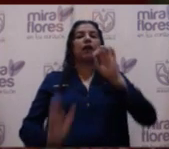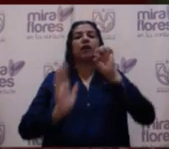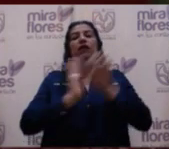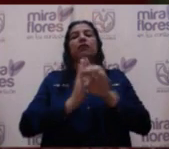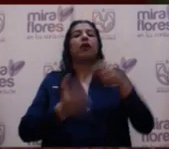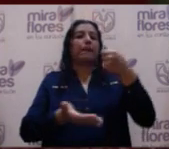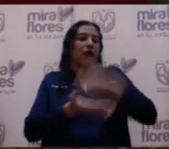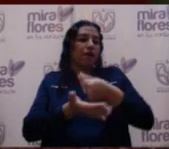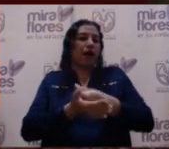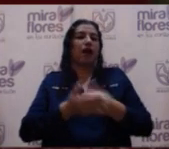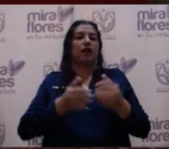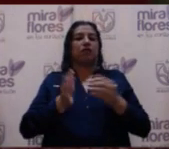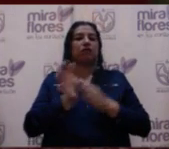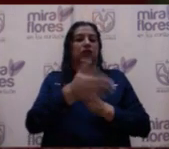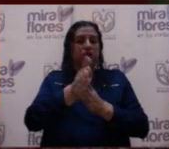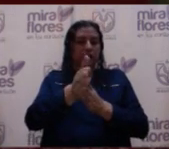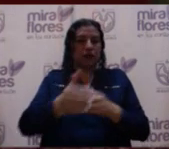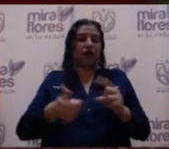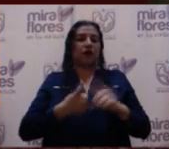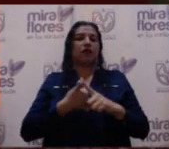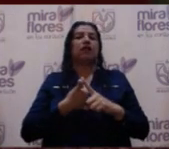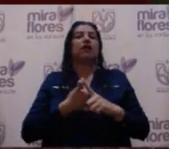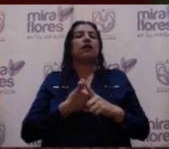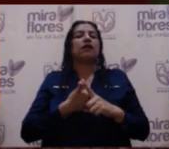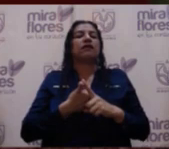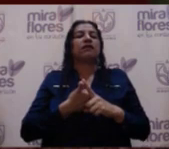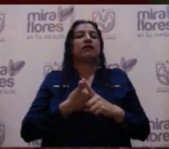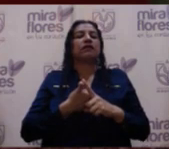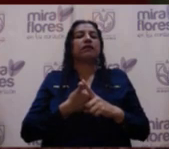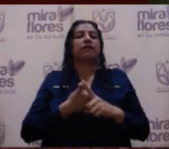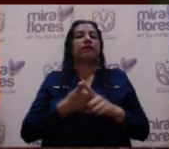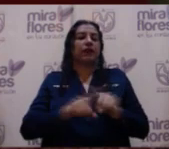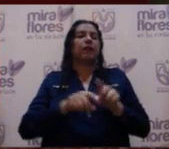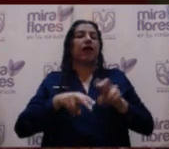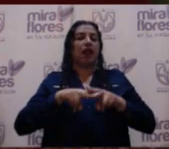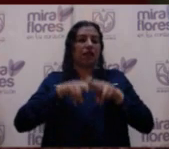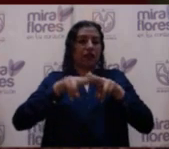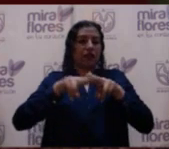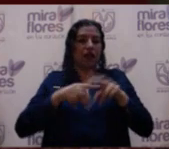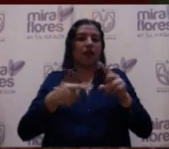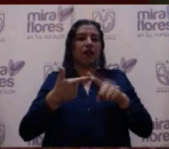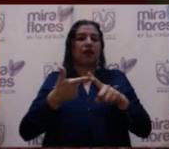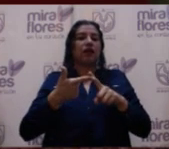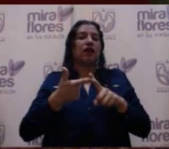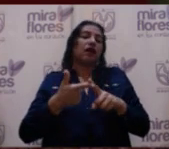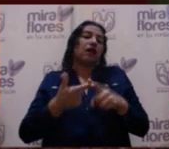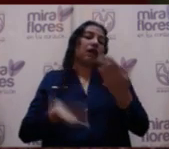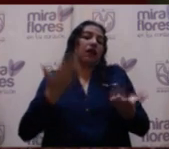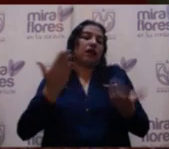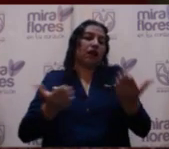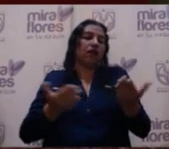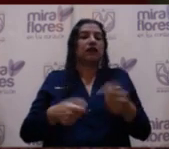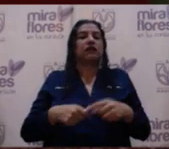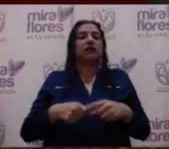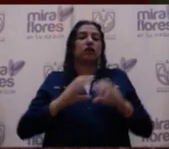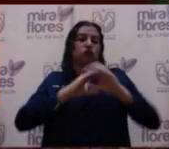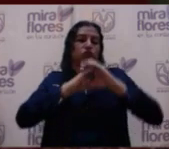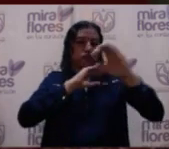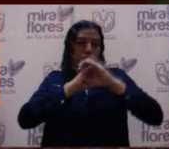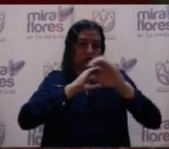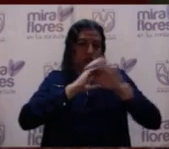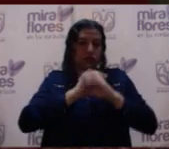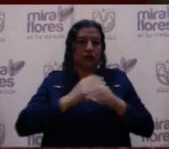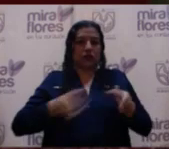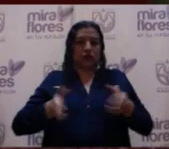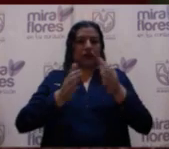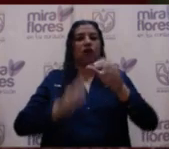el metropolitano y lo que es el metro, y de pronto también los buses,